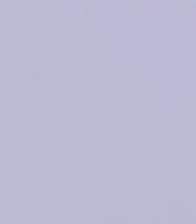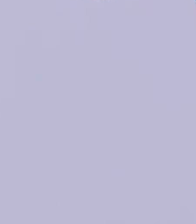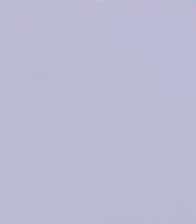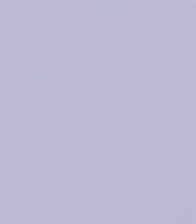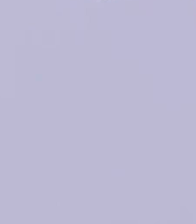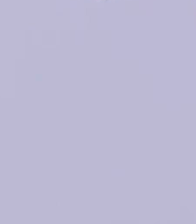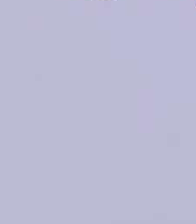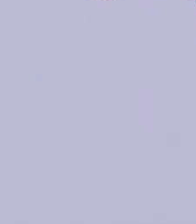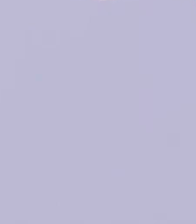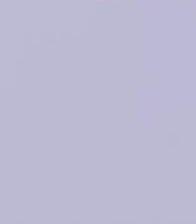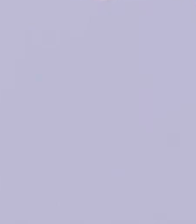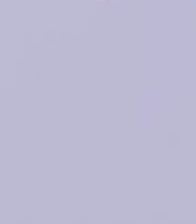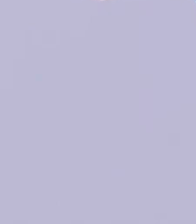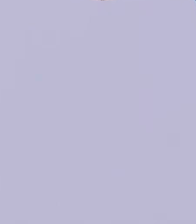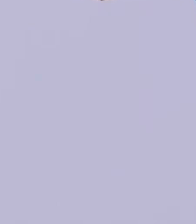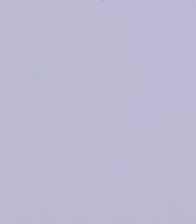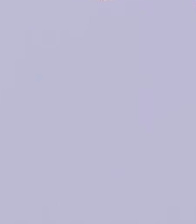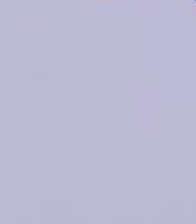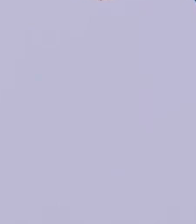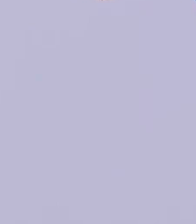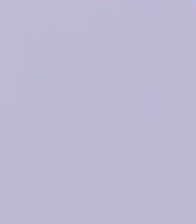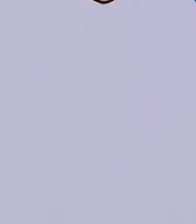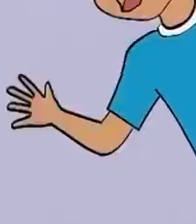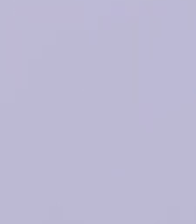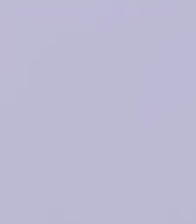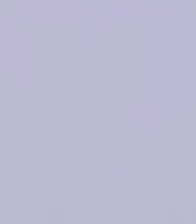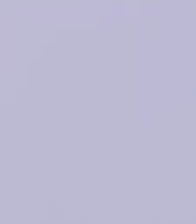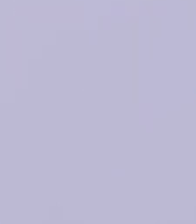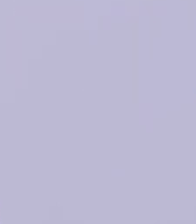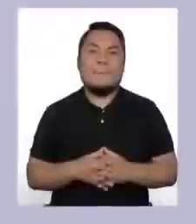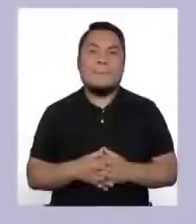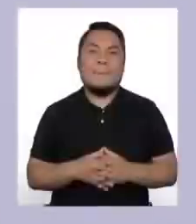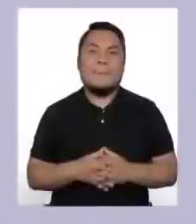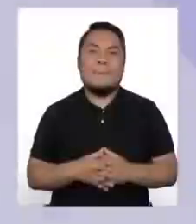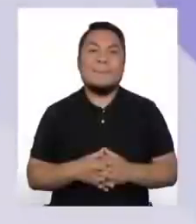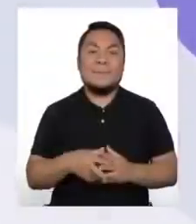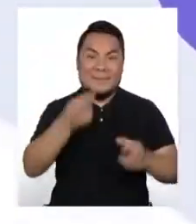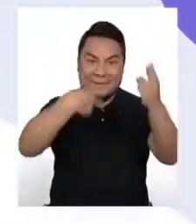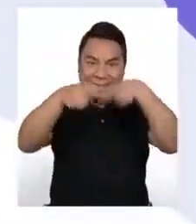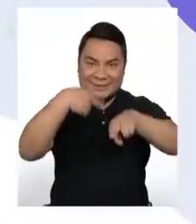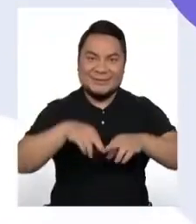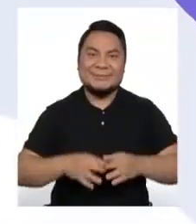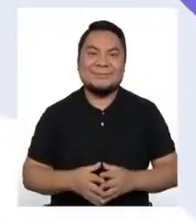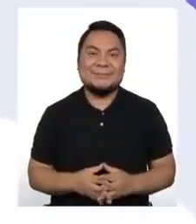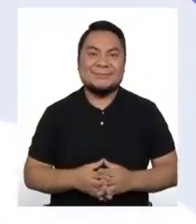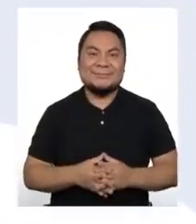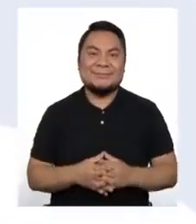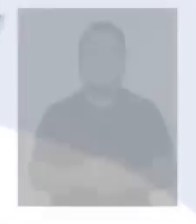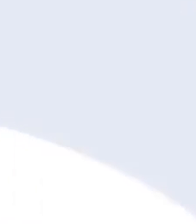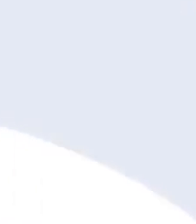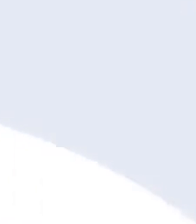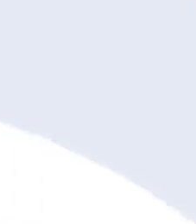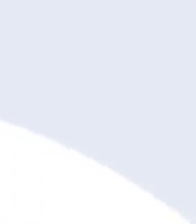Pero falta más. No se vayan, que continuamos con Aprendo en Casa luego del corte comercial.